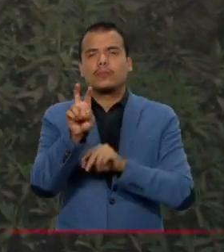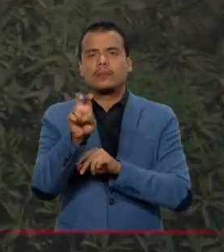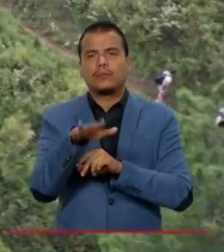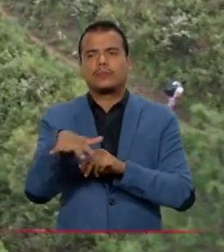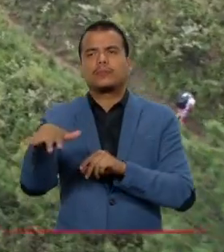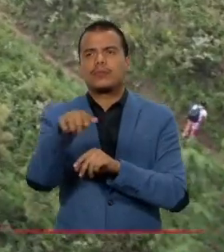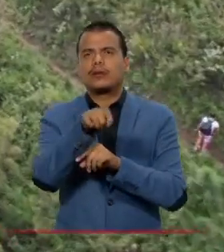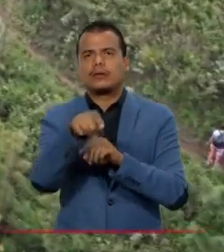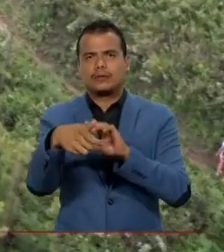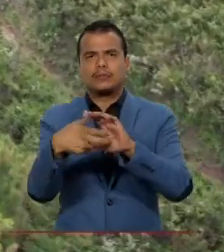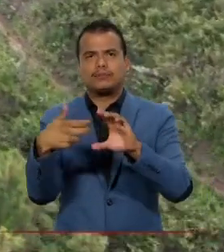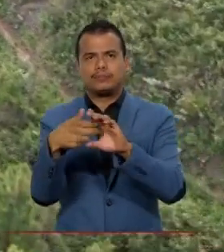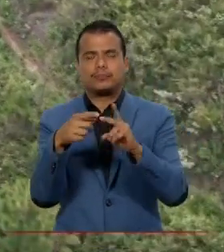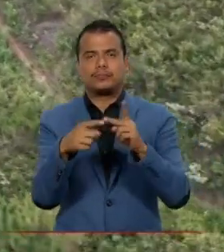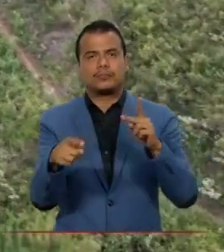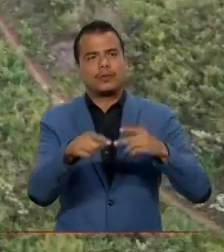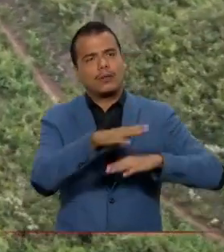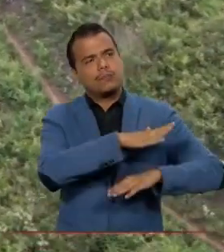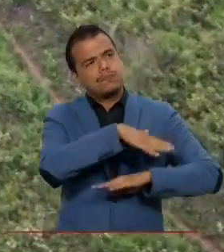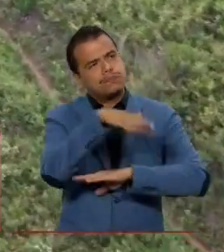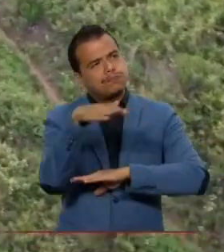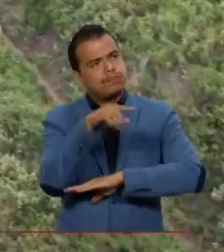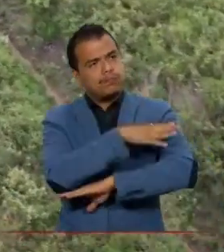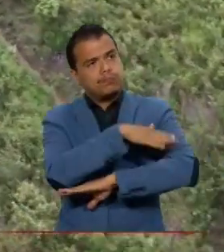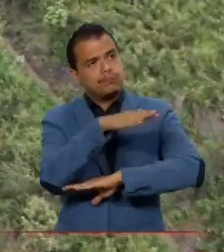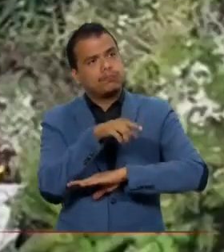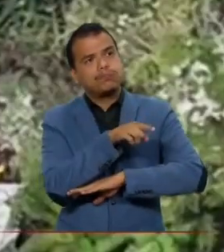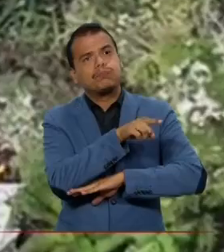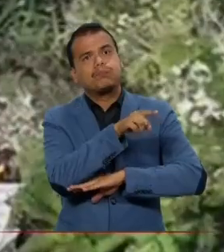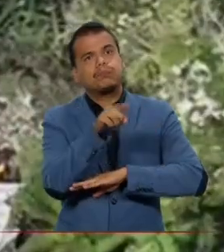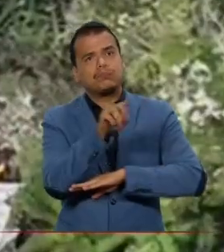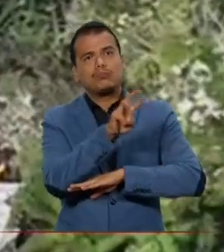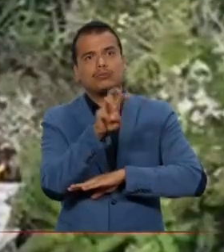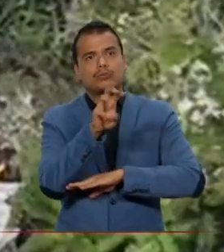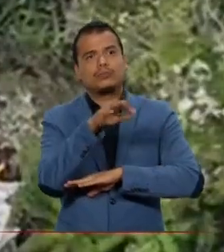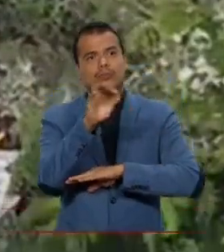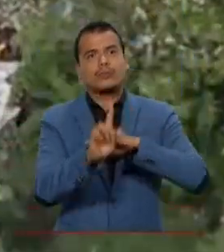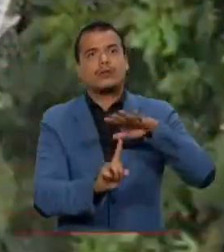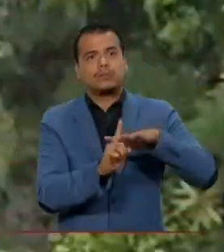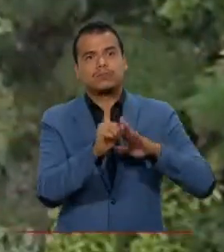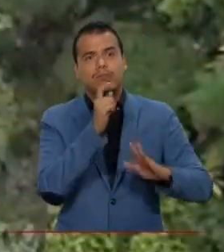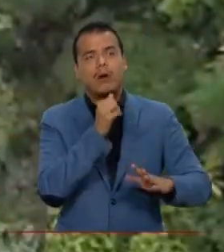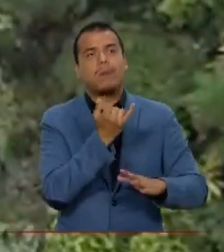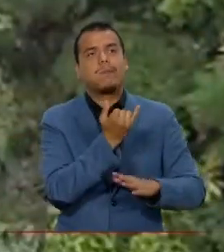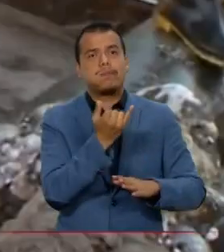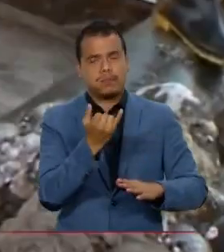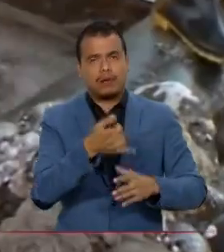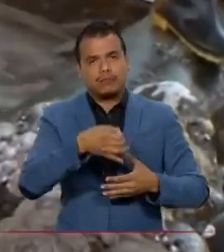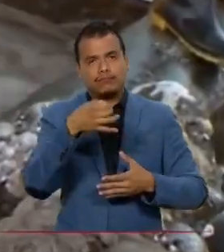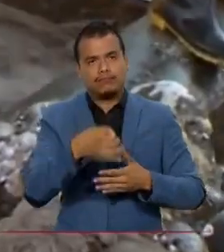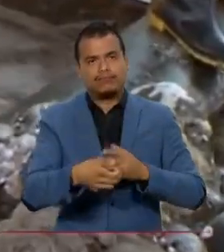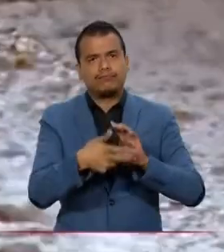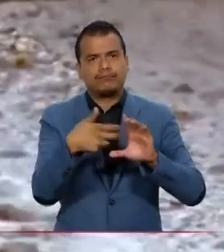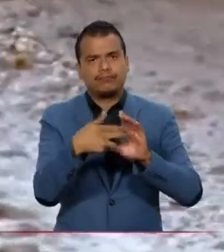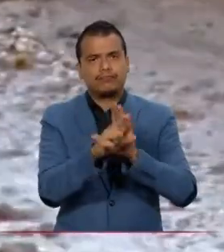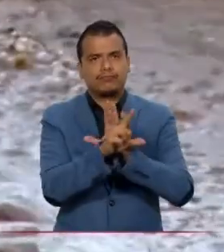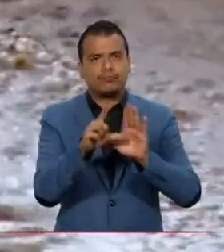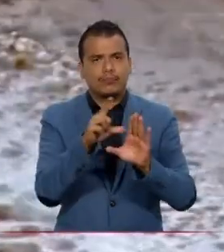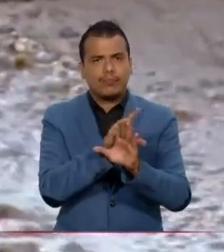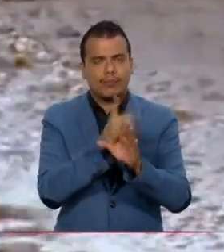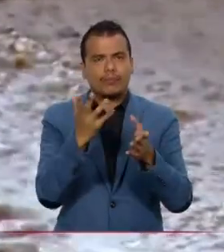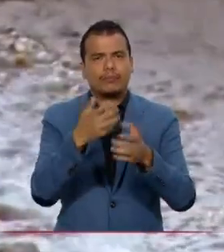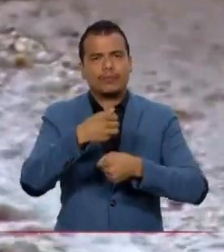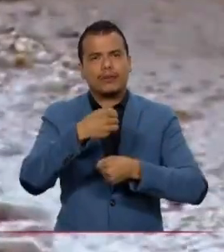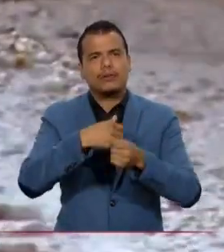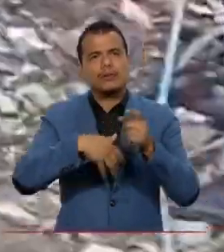el 26.8% de los páramos del territorio nacional, la agricultura intensiva y la minería ilegal amenazan la biodiversidad en departamentos